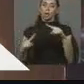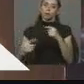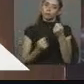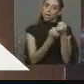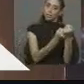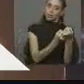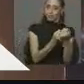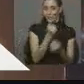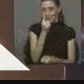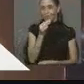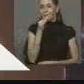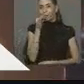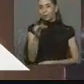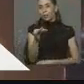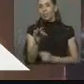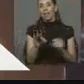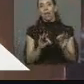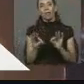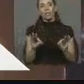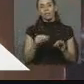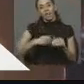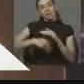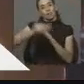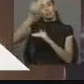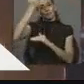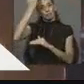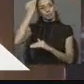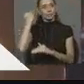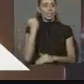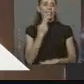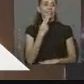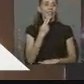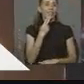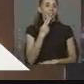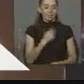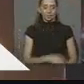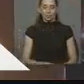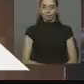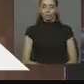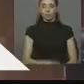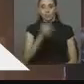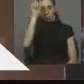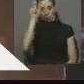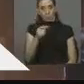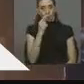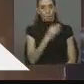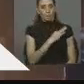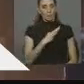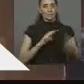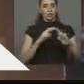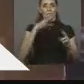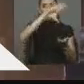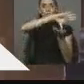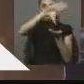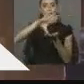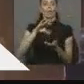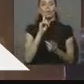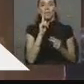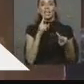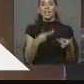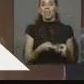Debo contar un detalle que también habla de la época que se vivía. El ministro de Relaciones Exteriores tenía